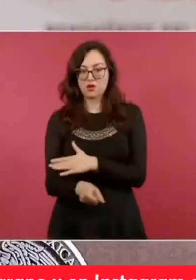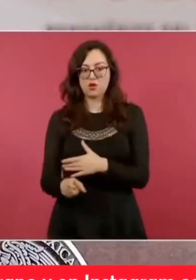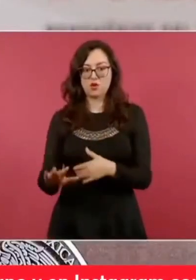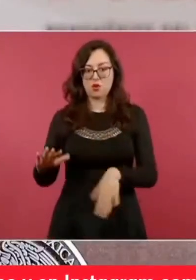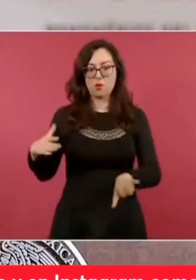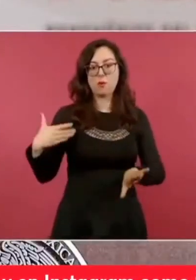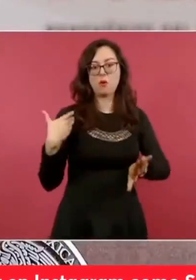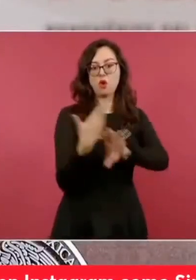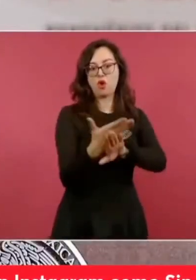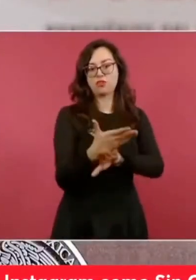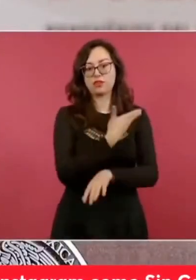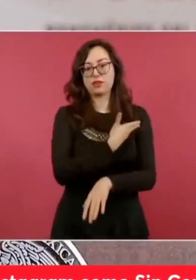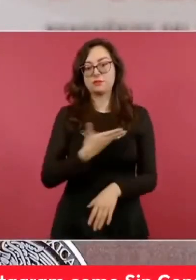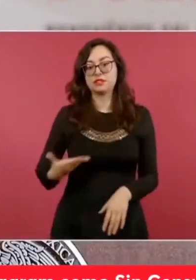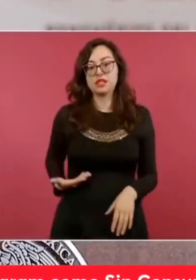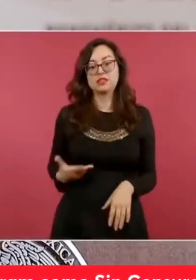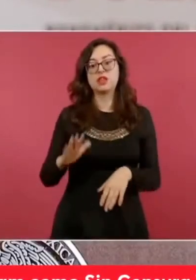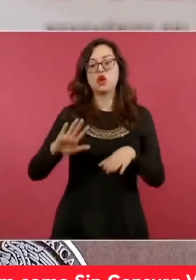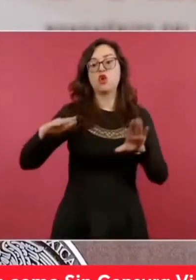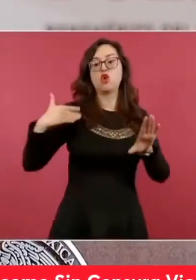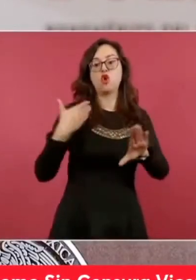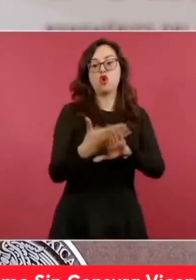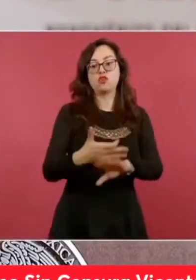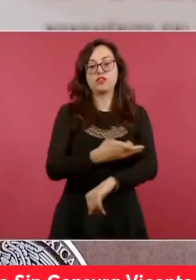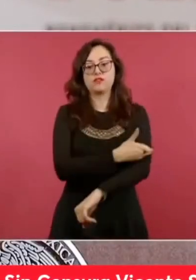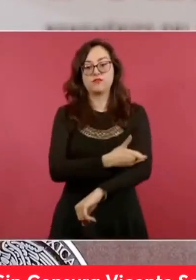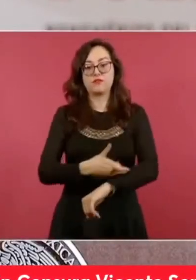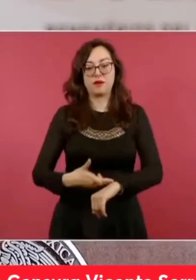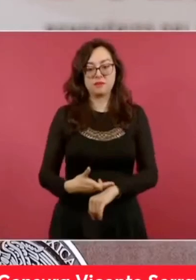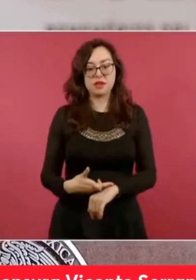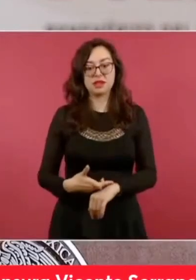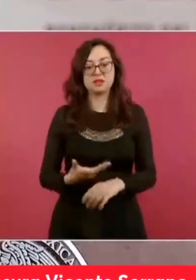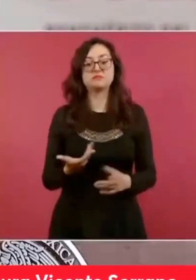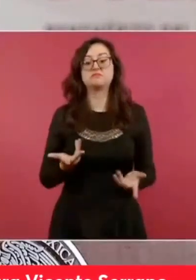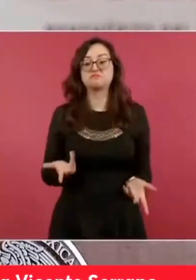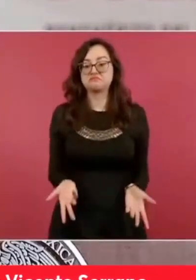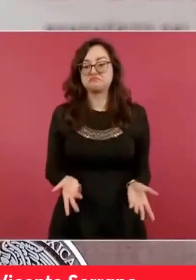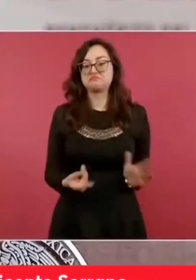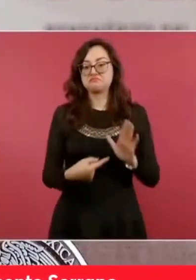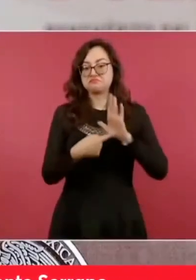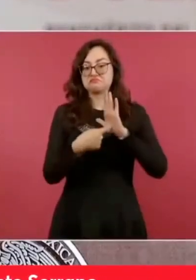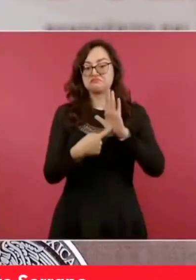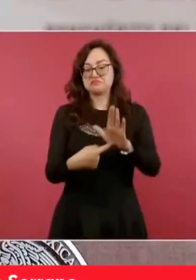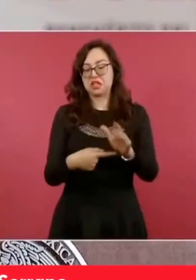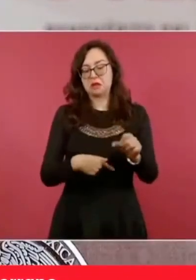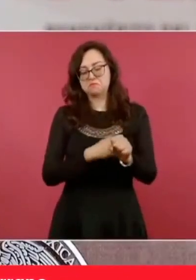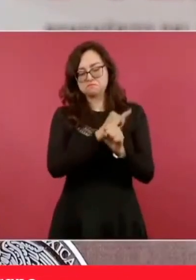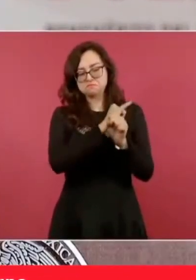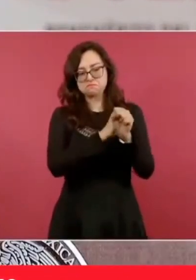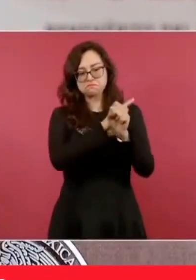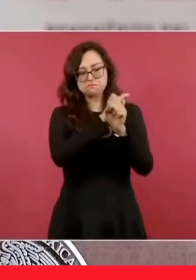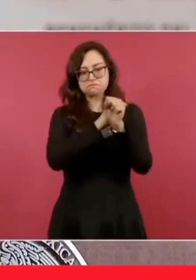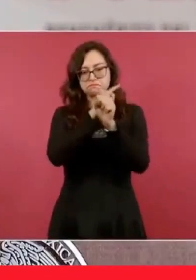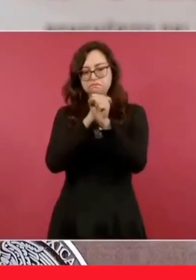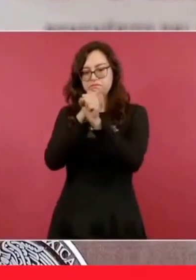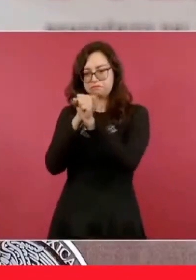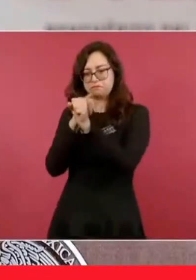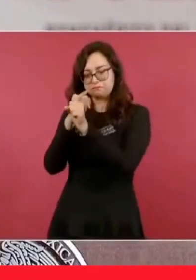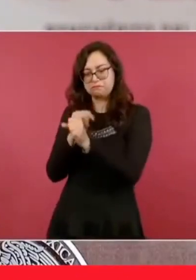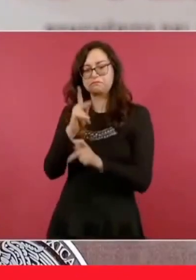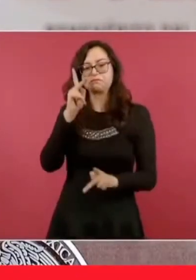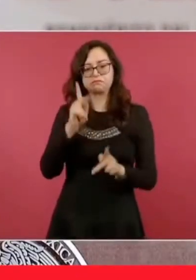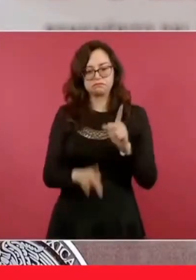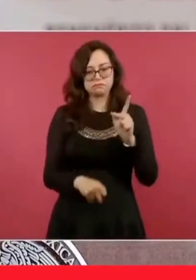y mentiras. Esto es una muestra de, digamos, una primera parte de lo que presentaremos